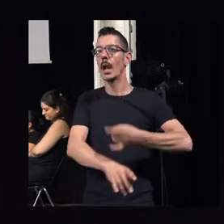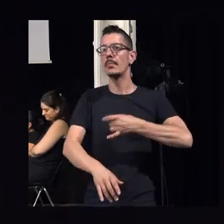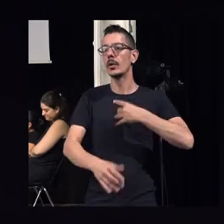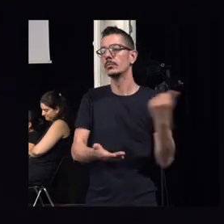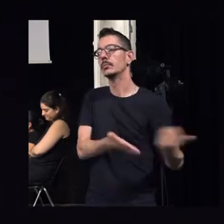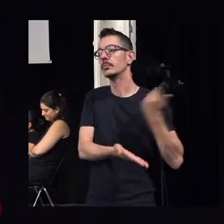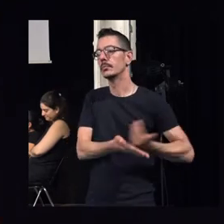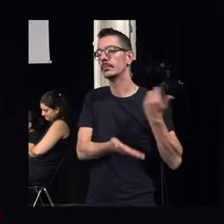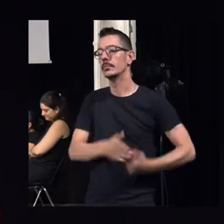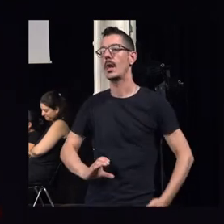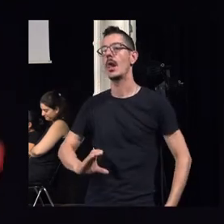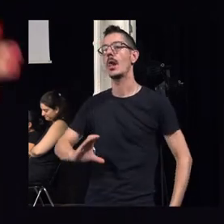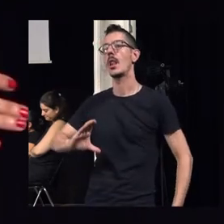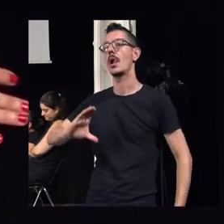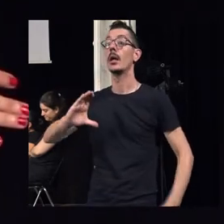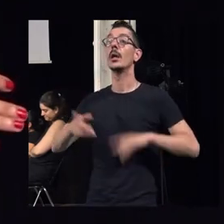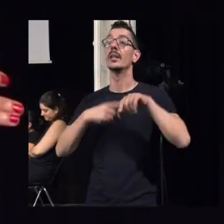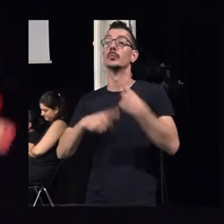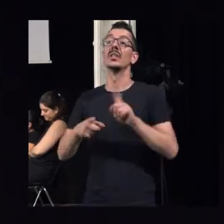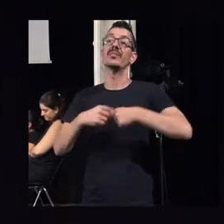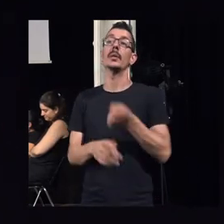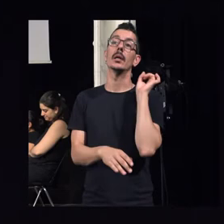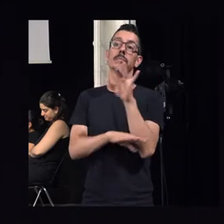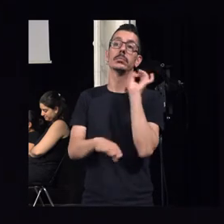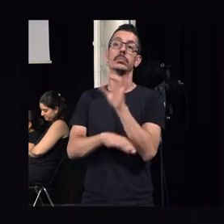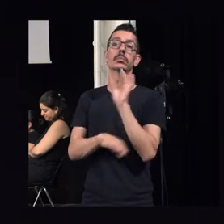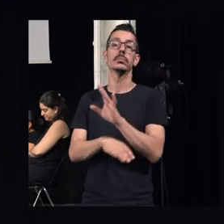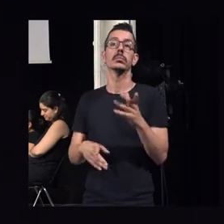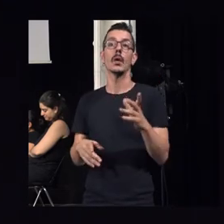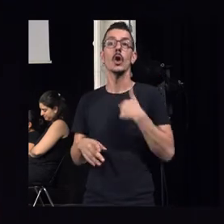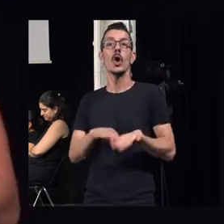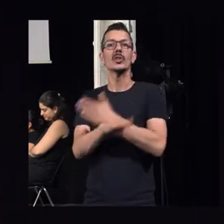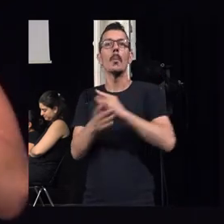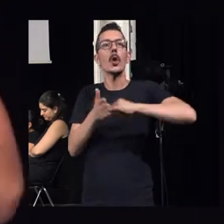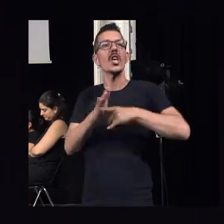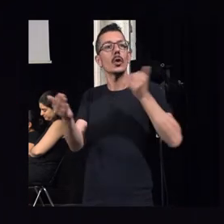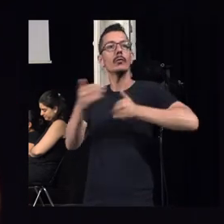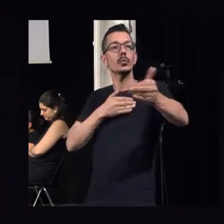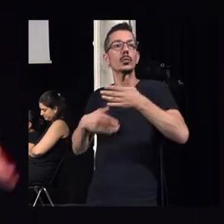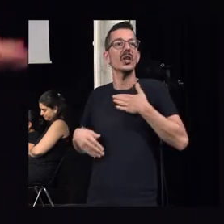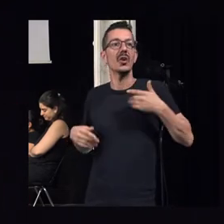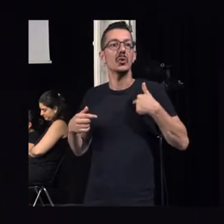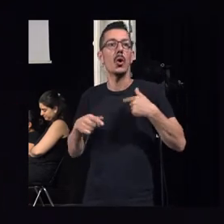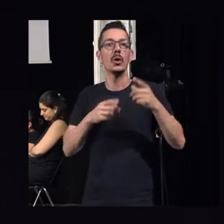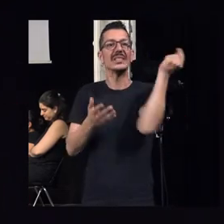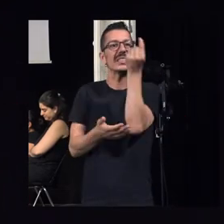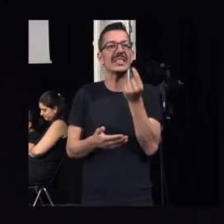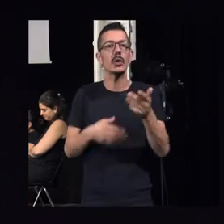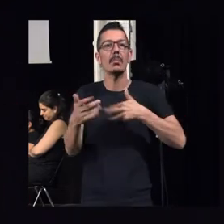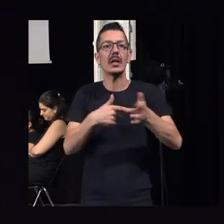a mi familia, de toda la pasta que le sacan los blancos, voy a mandar dinero a mi familia, que es lo que generalmente